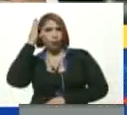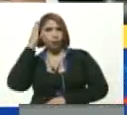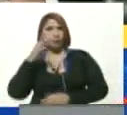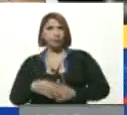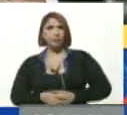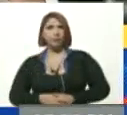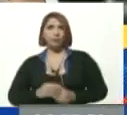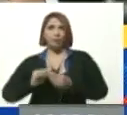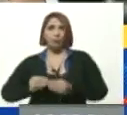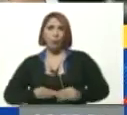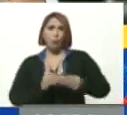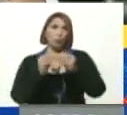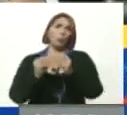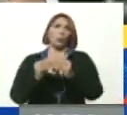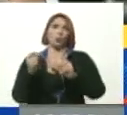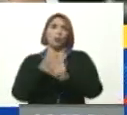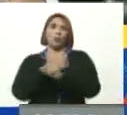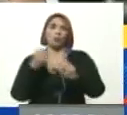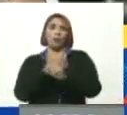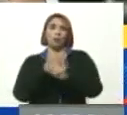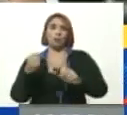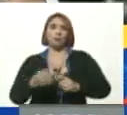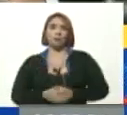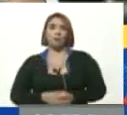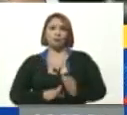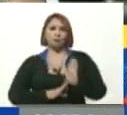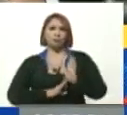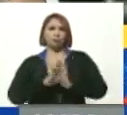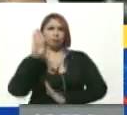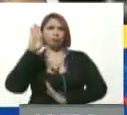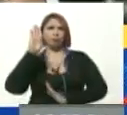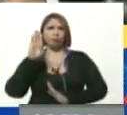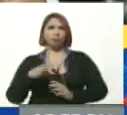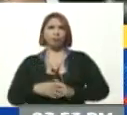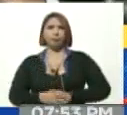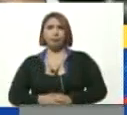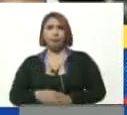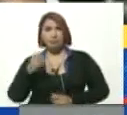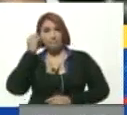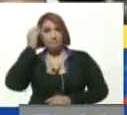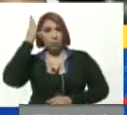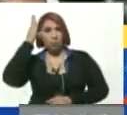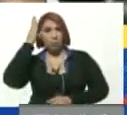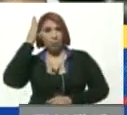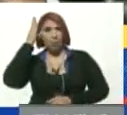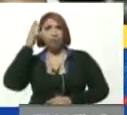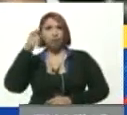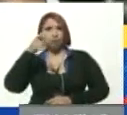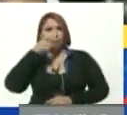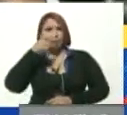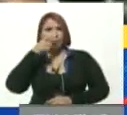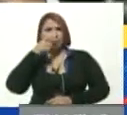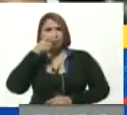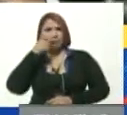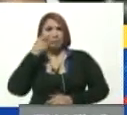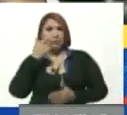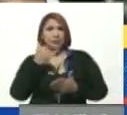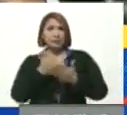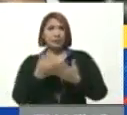de recuperación a los sabotajes se ha incrementado. La capacidad de vigilancia, mira, muchas veces,